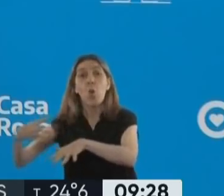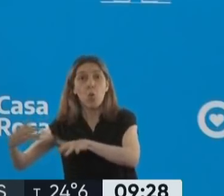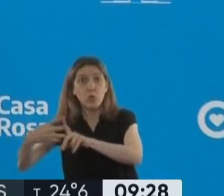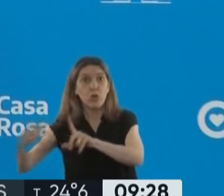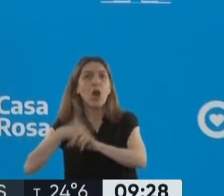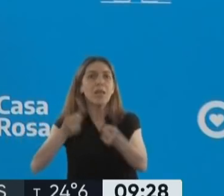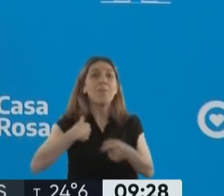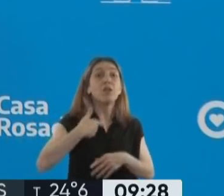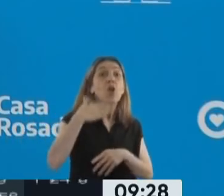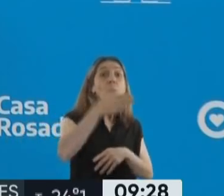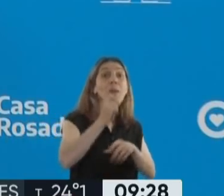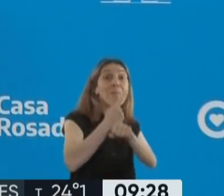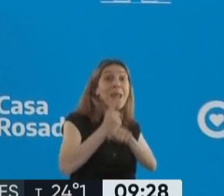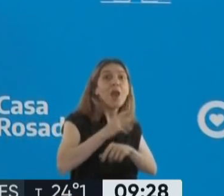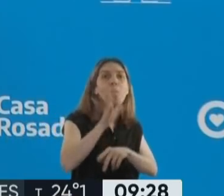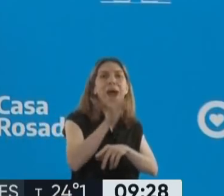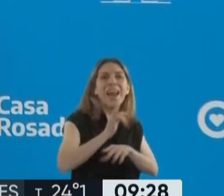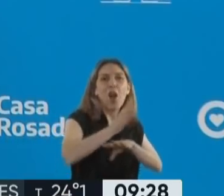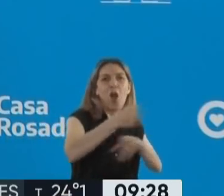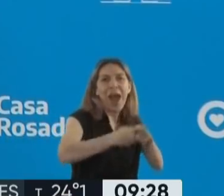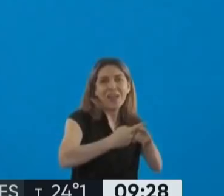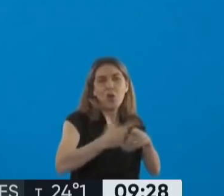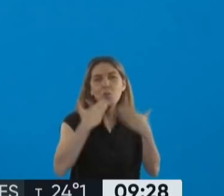va a ser en Merlo y no en Lanús. Muchas gracias.